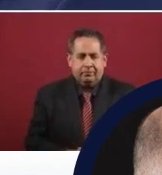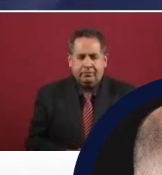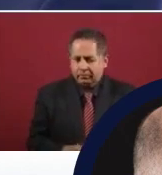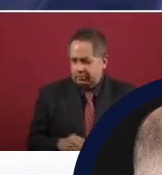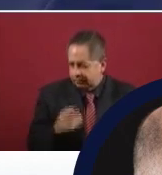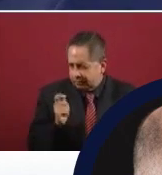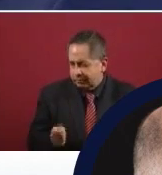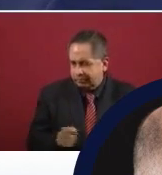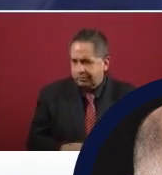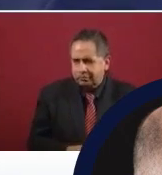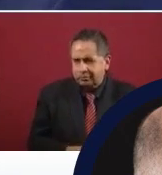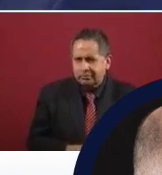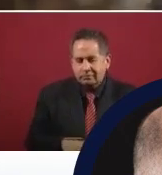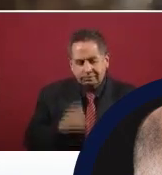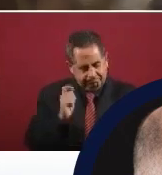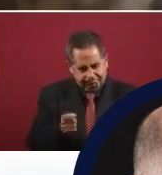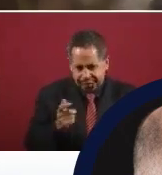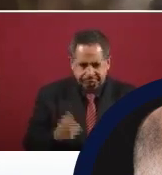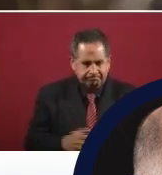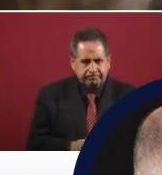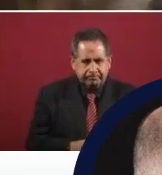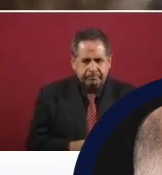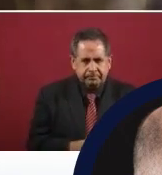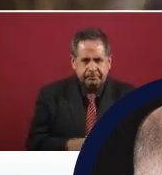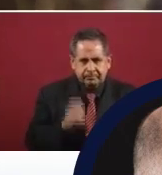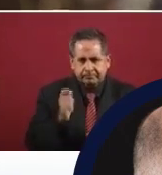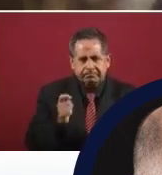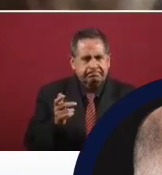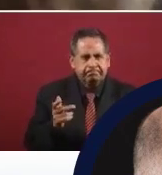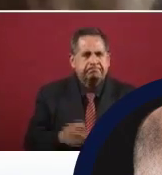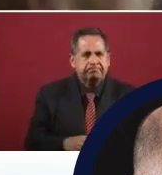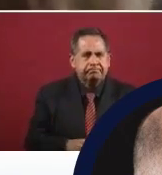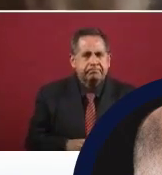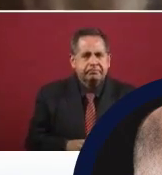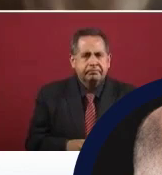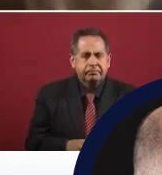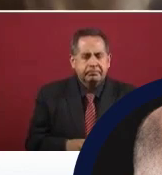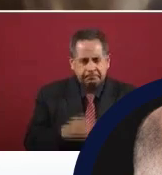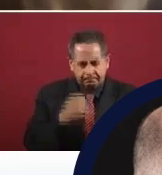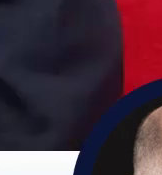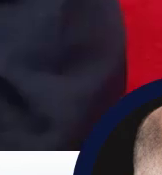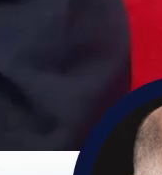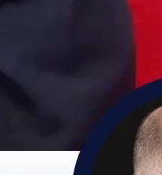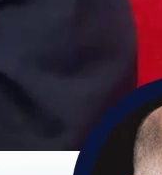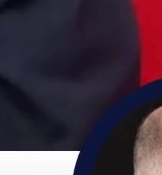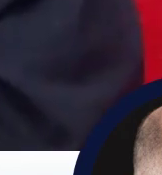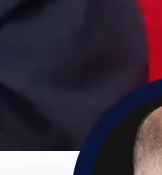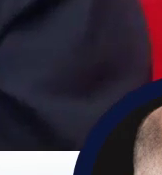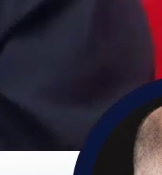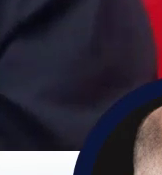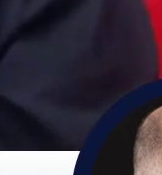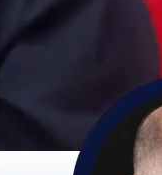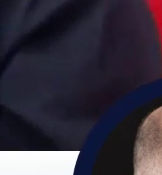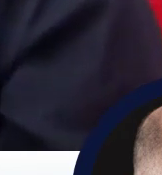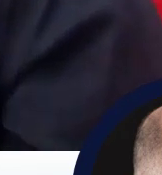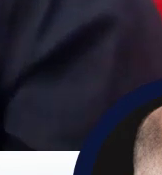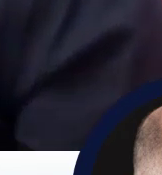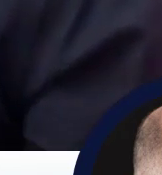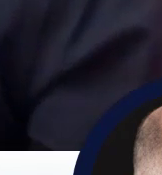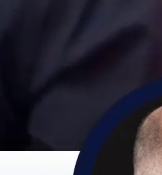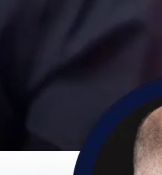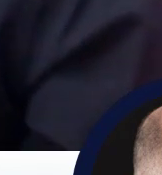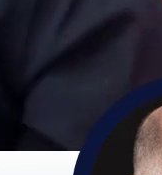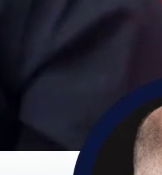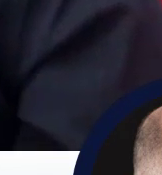son perfectas, y él efectivamente tiene seguidores muy, muy orgánicos, no, ni siquiera sean